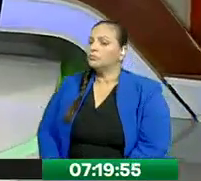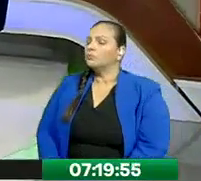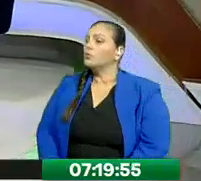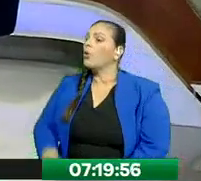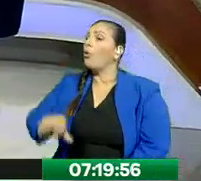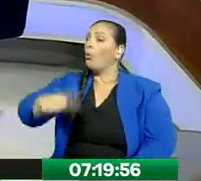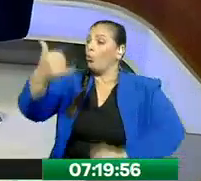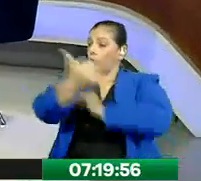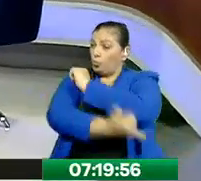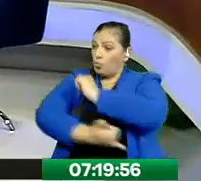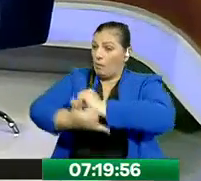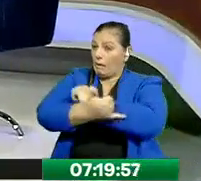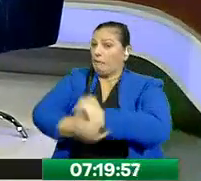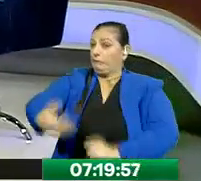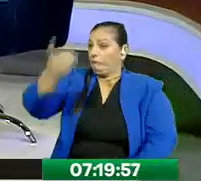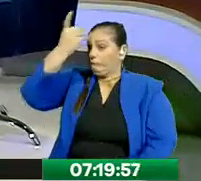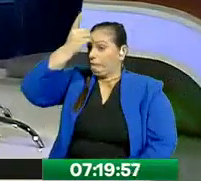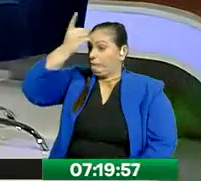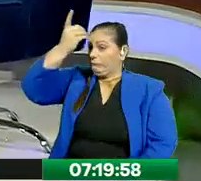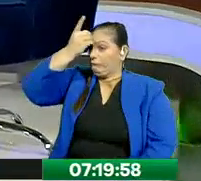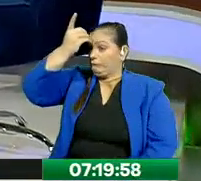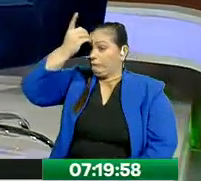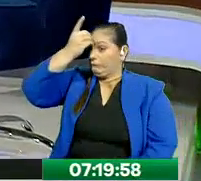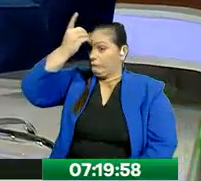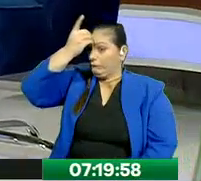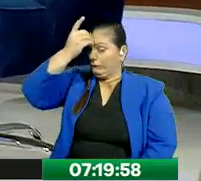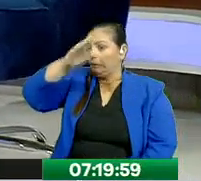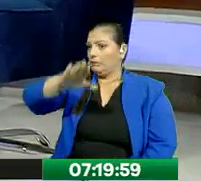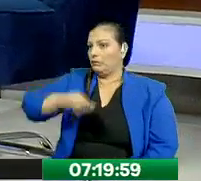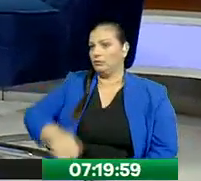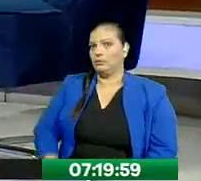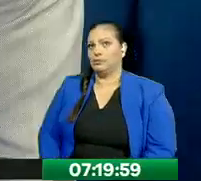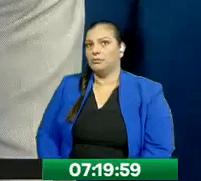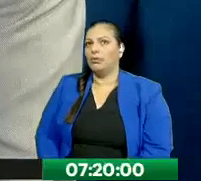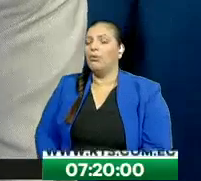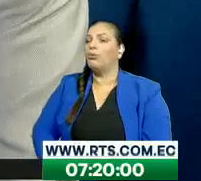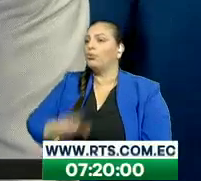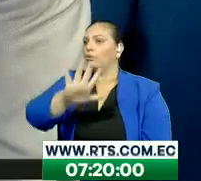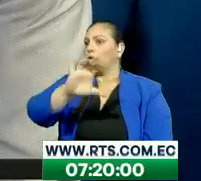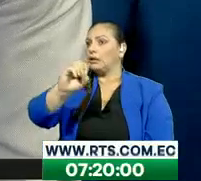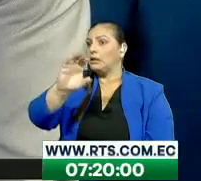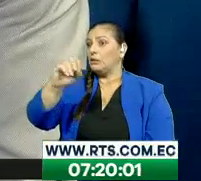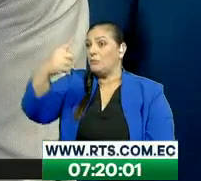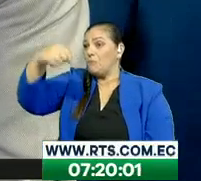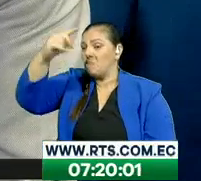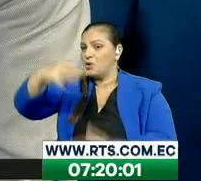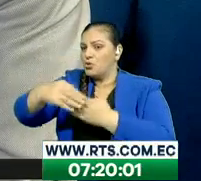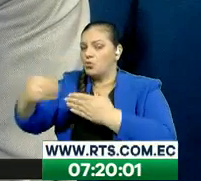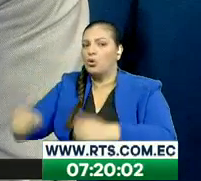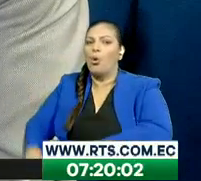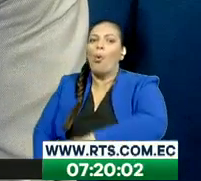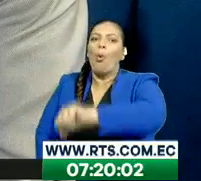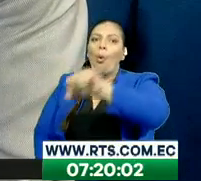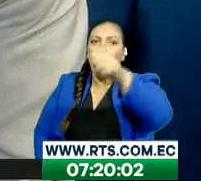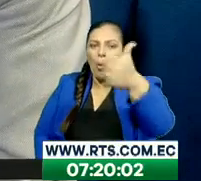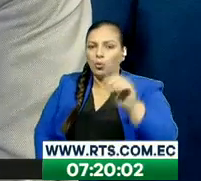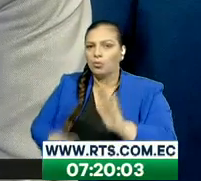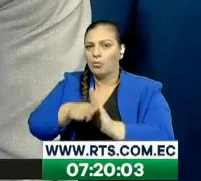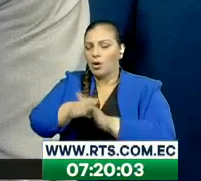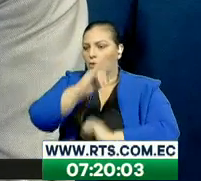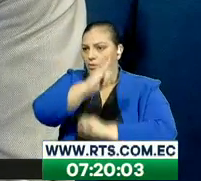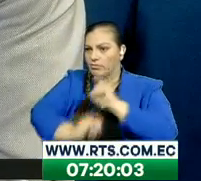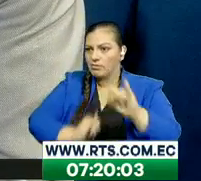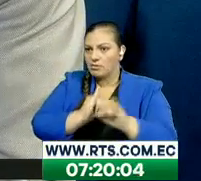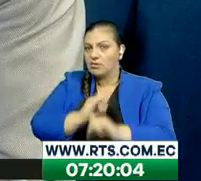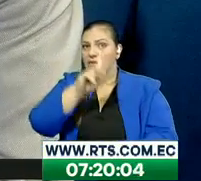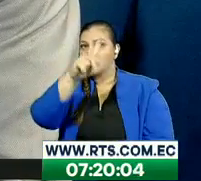se están generando nuevas emisiones? Goldman Sachs, 500 millones de dólares hace poco, 1.000 millones más con el BID, también un